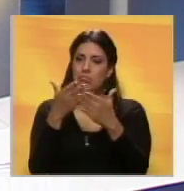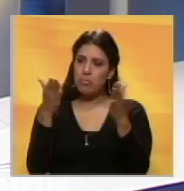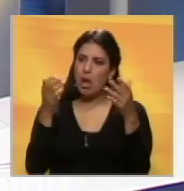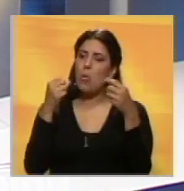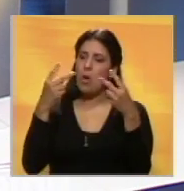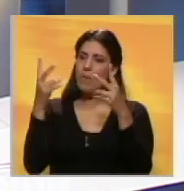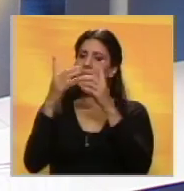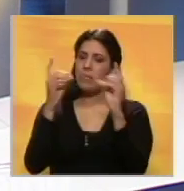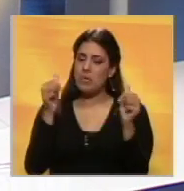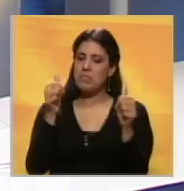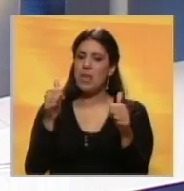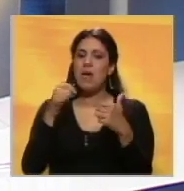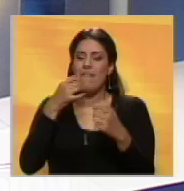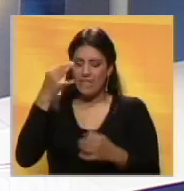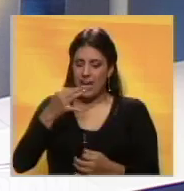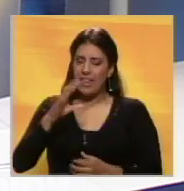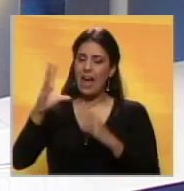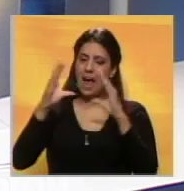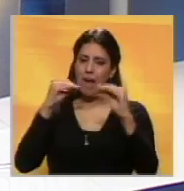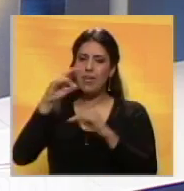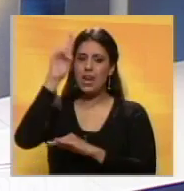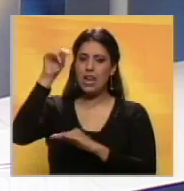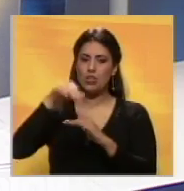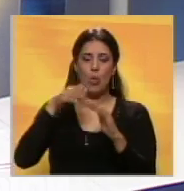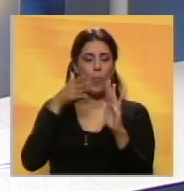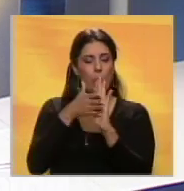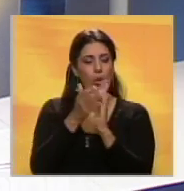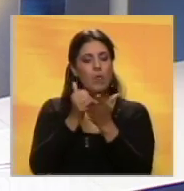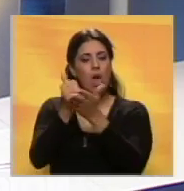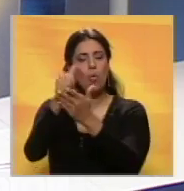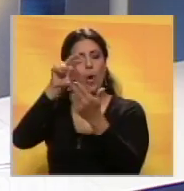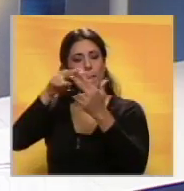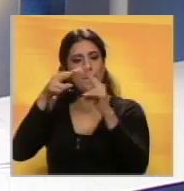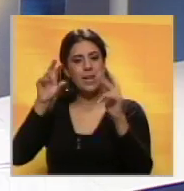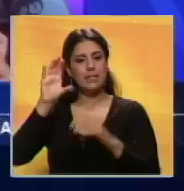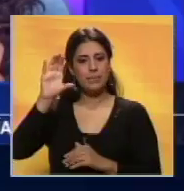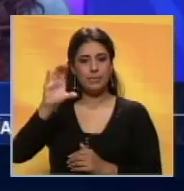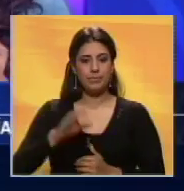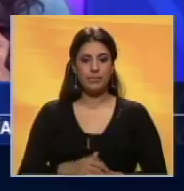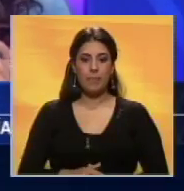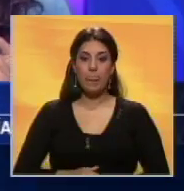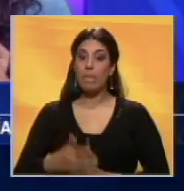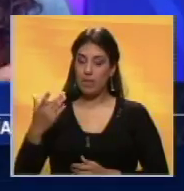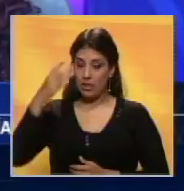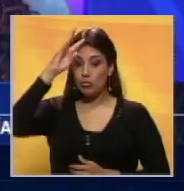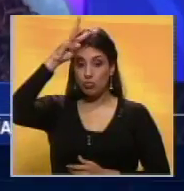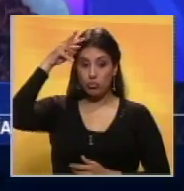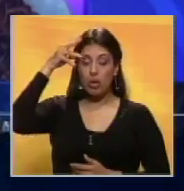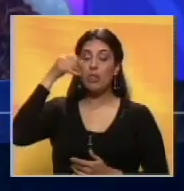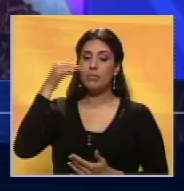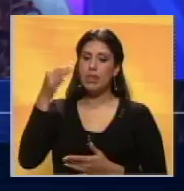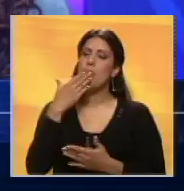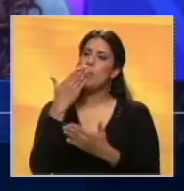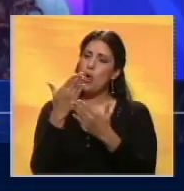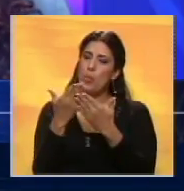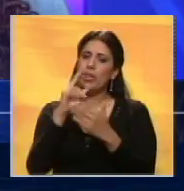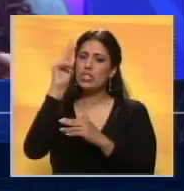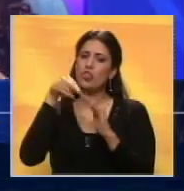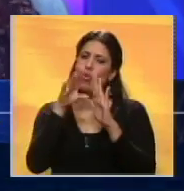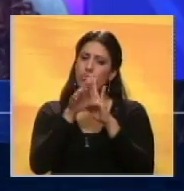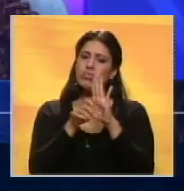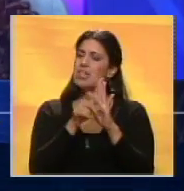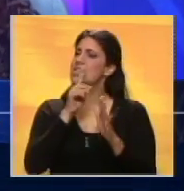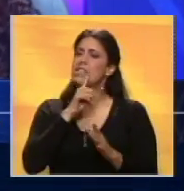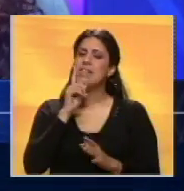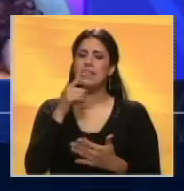vías democráticas para lograr un verdadero diálogo nacional por la paz en nuestro país. La propuesta nacional constituyente no